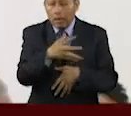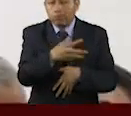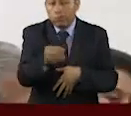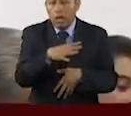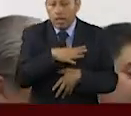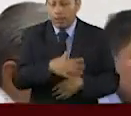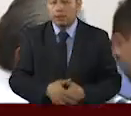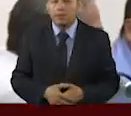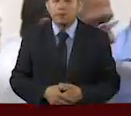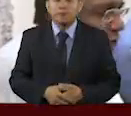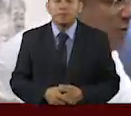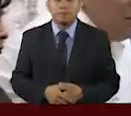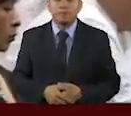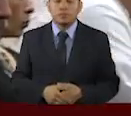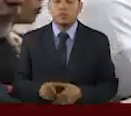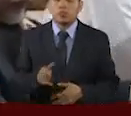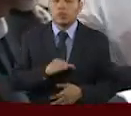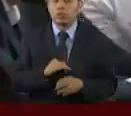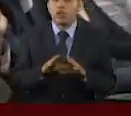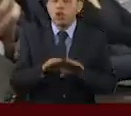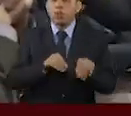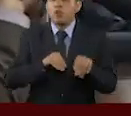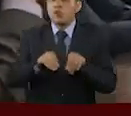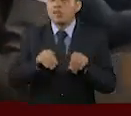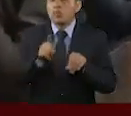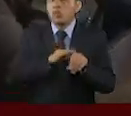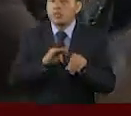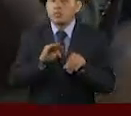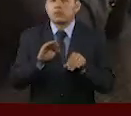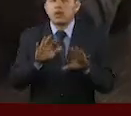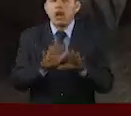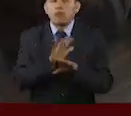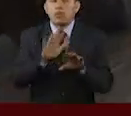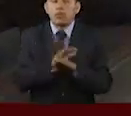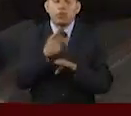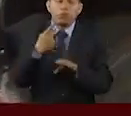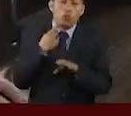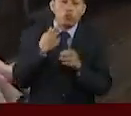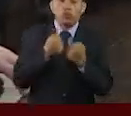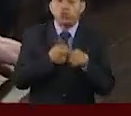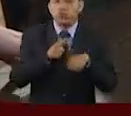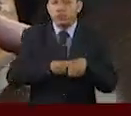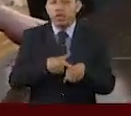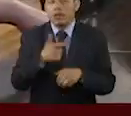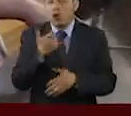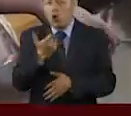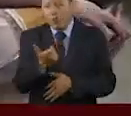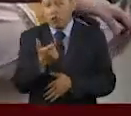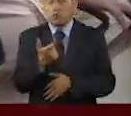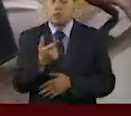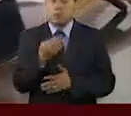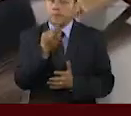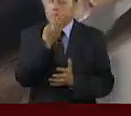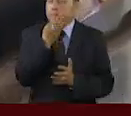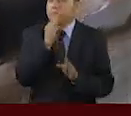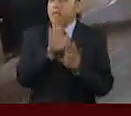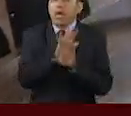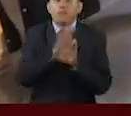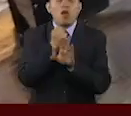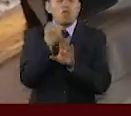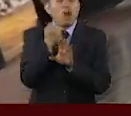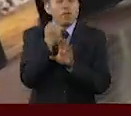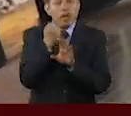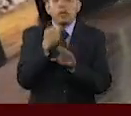1917 tener un movimiento de cambios políticos sociales económicos abrupto y yaos